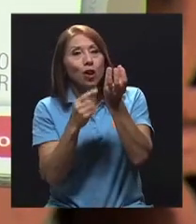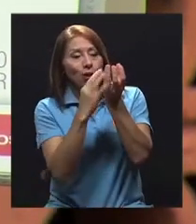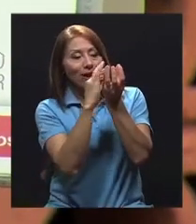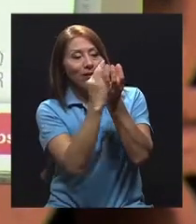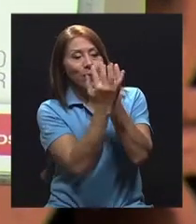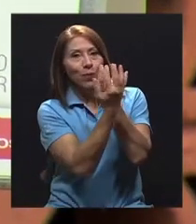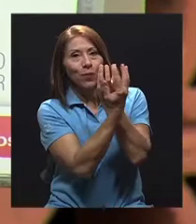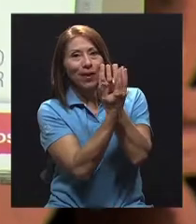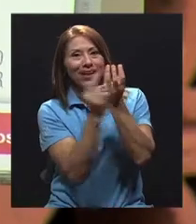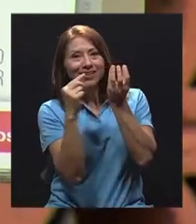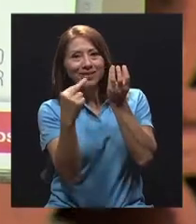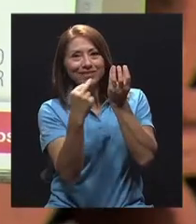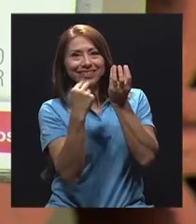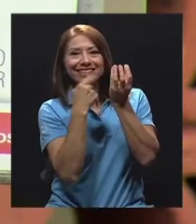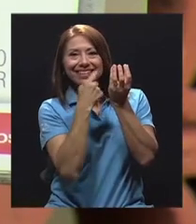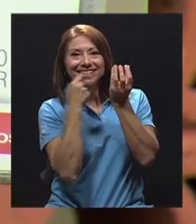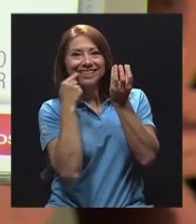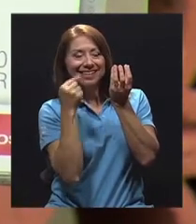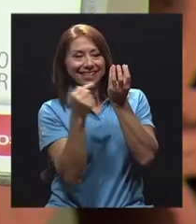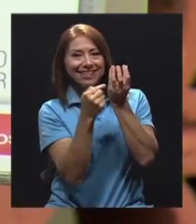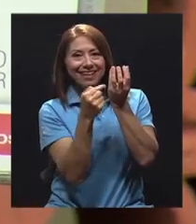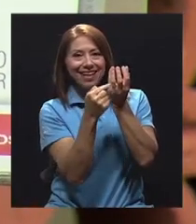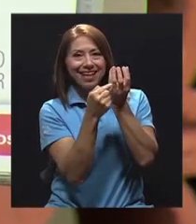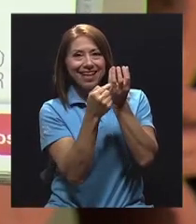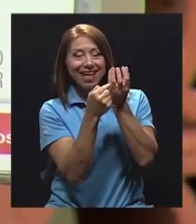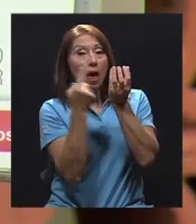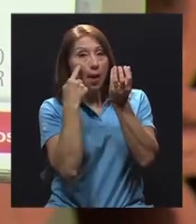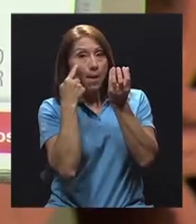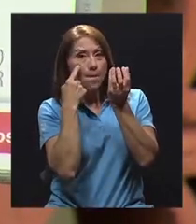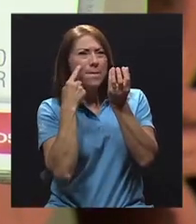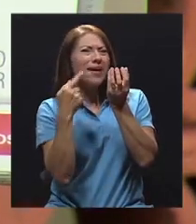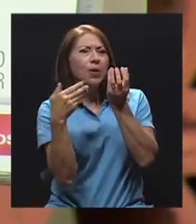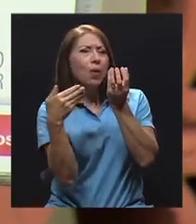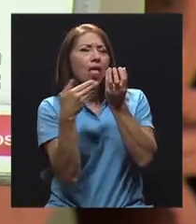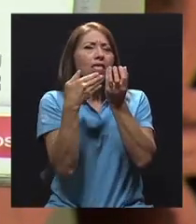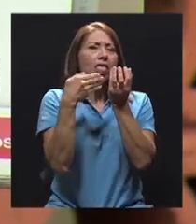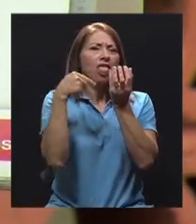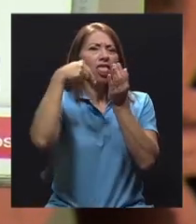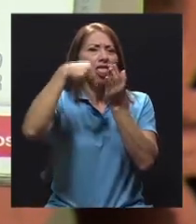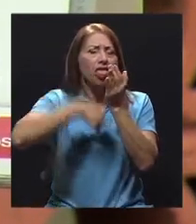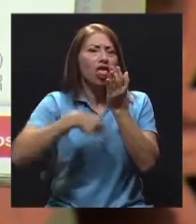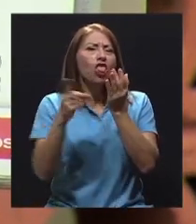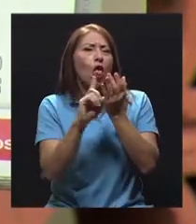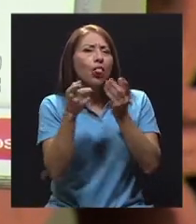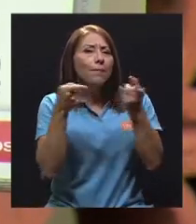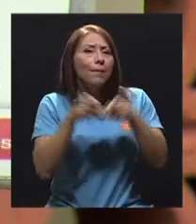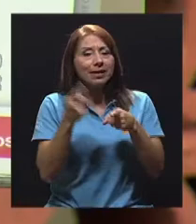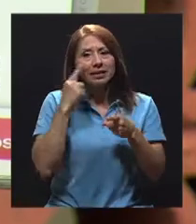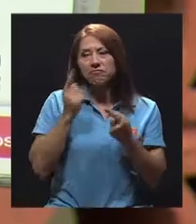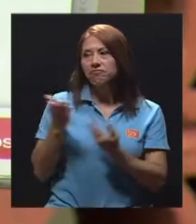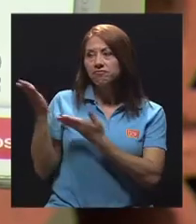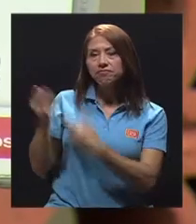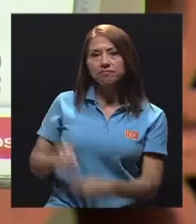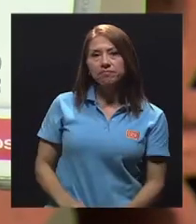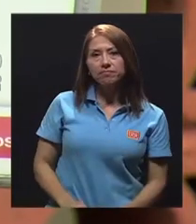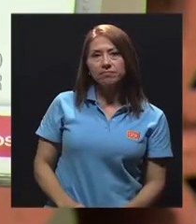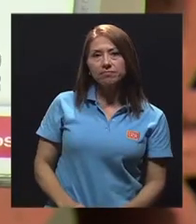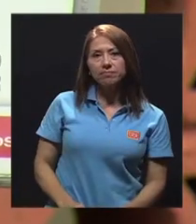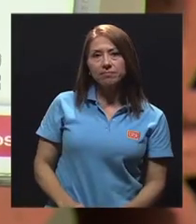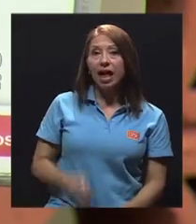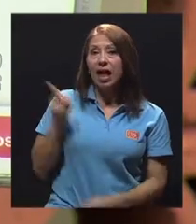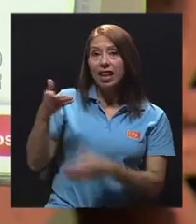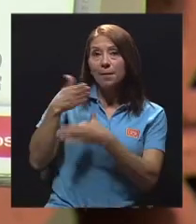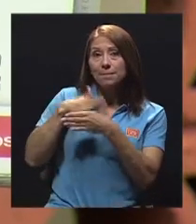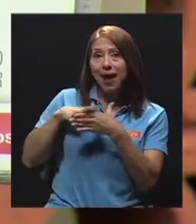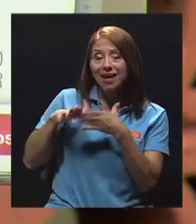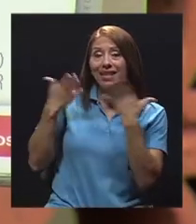cuando sonreímos es lo que nos ven. Y el daño casi siempre se da en este tercio, en el tercio cervical o en el tercio donde ya... la parte donde